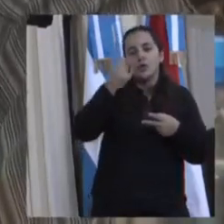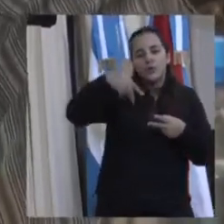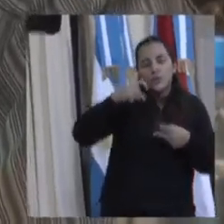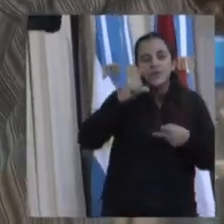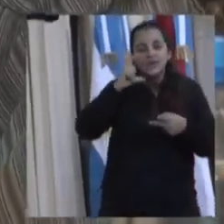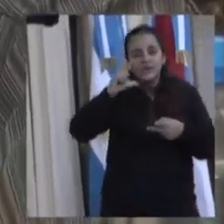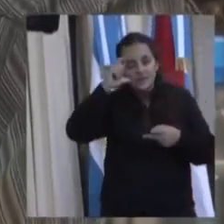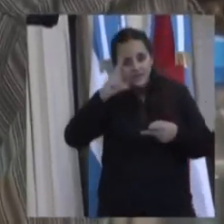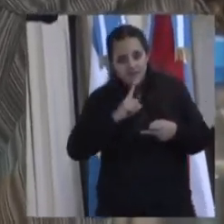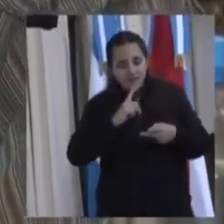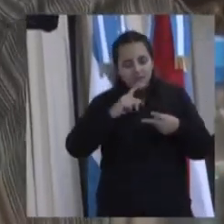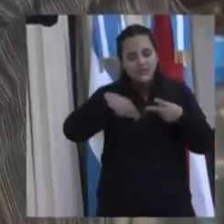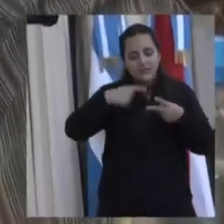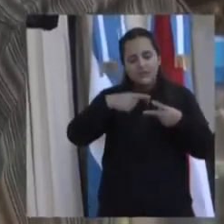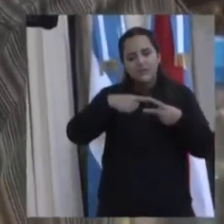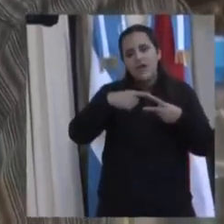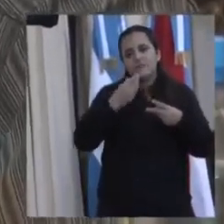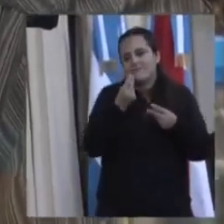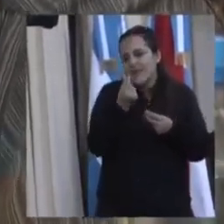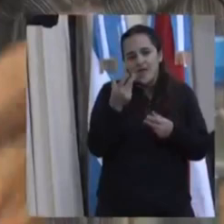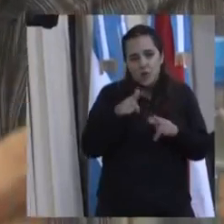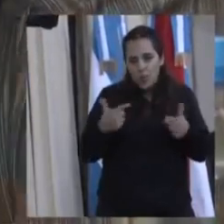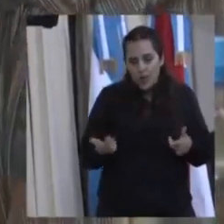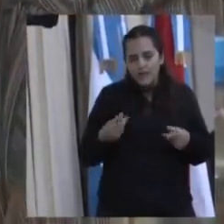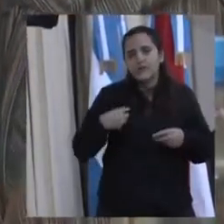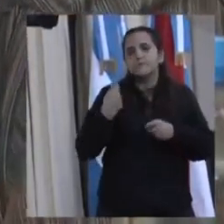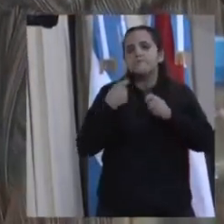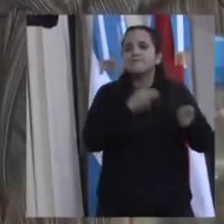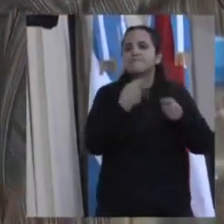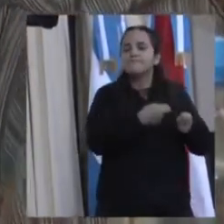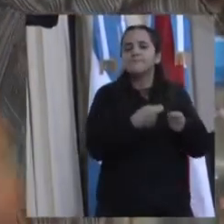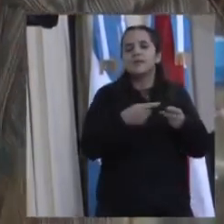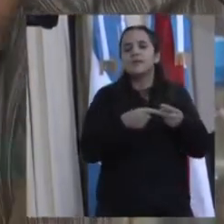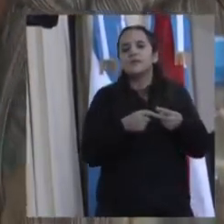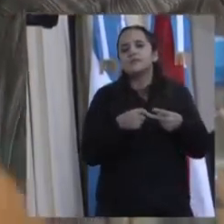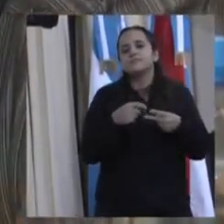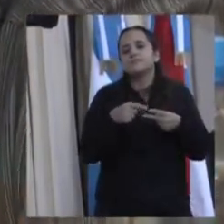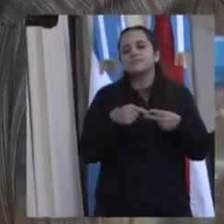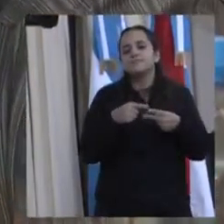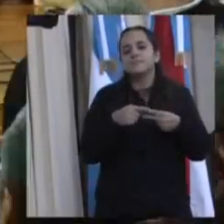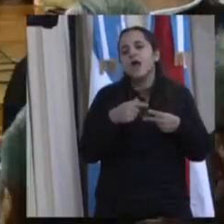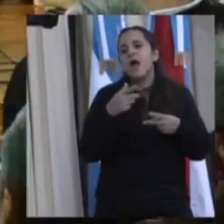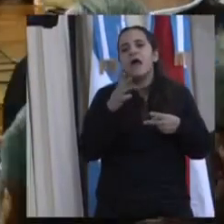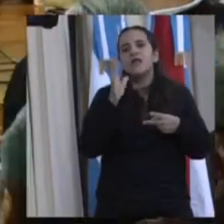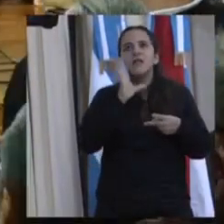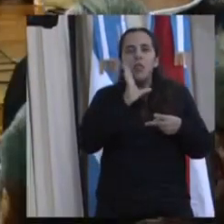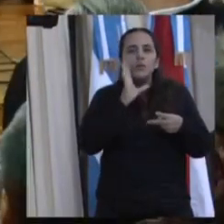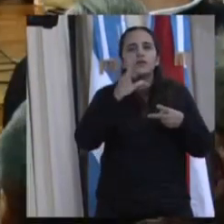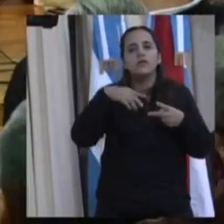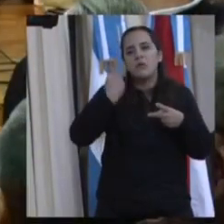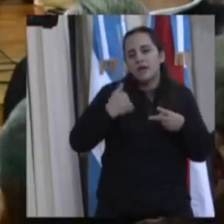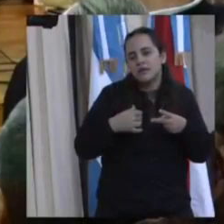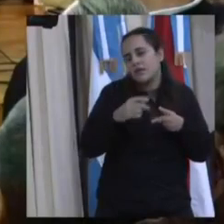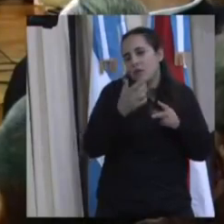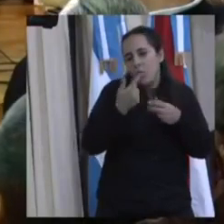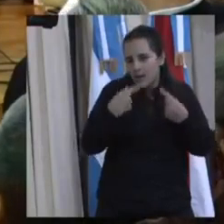tienen dinero y en los cuales los países tienen un voto. Va el voto de Estados Unidos, va lo mismo que Argentina, que el de cualquier país. Después tenemos